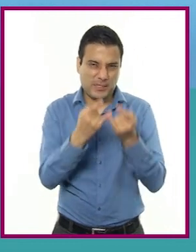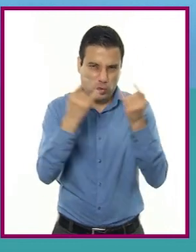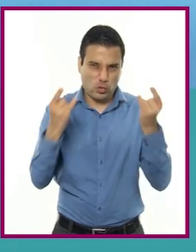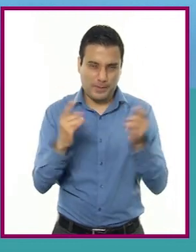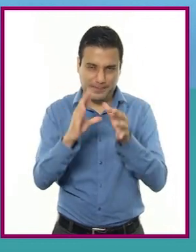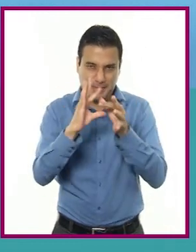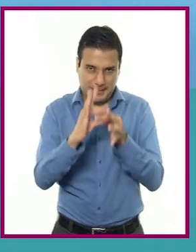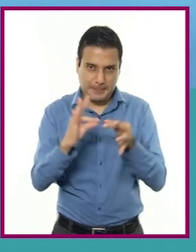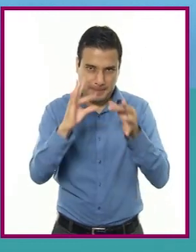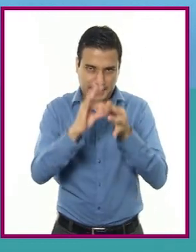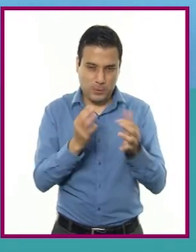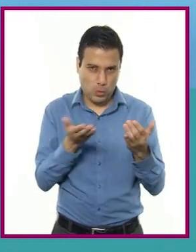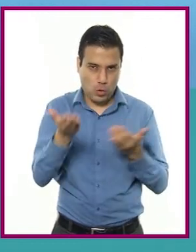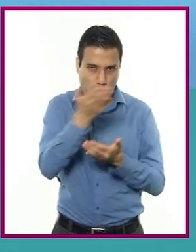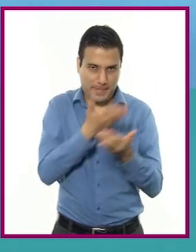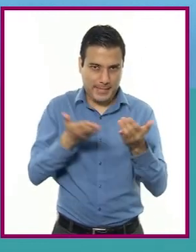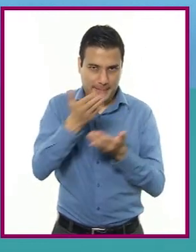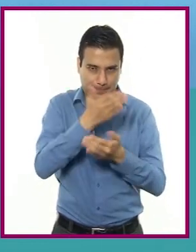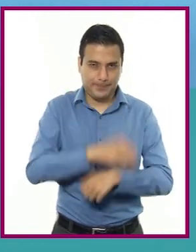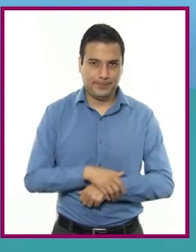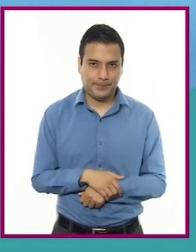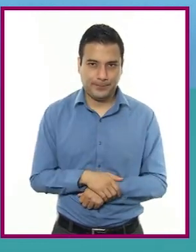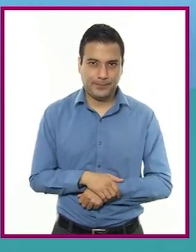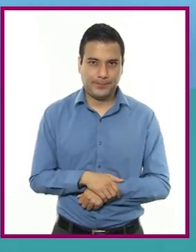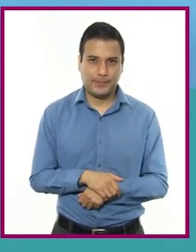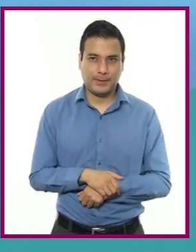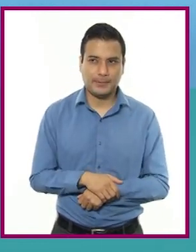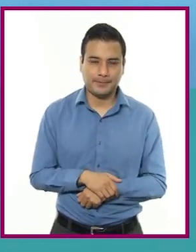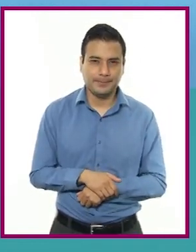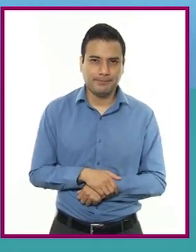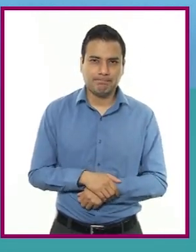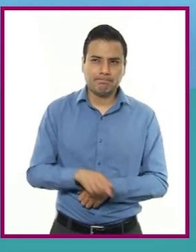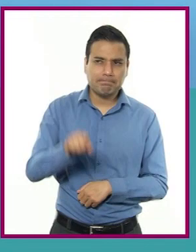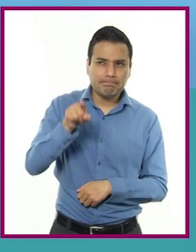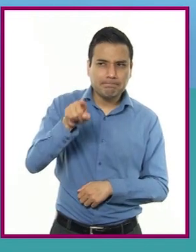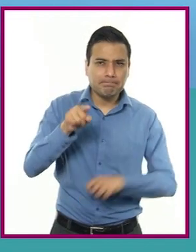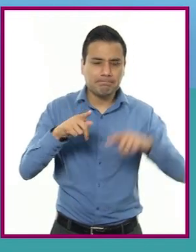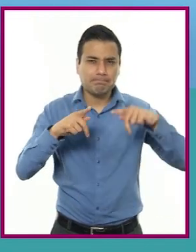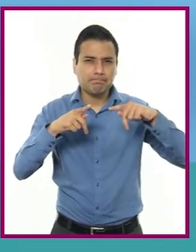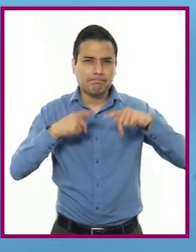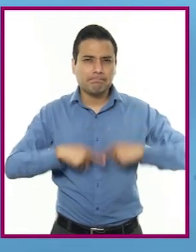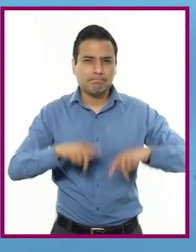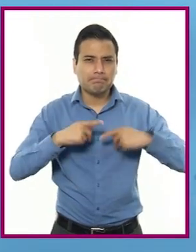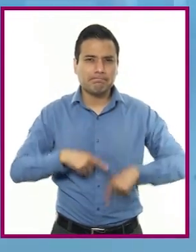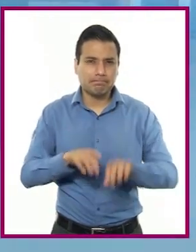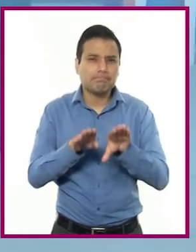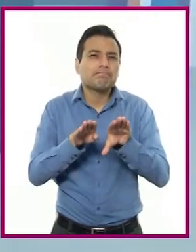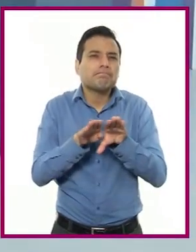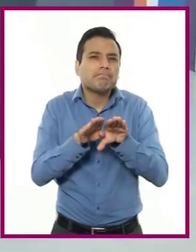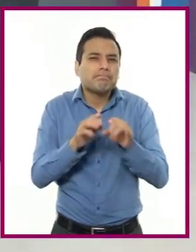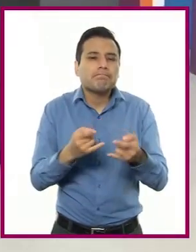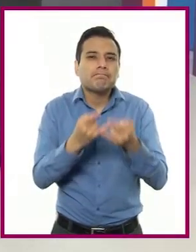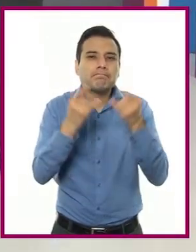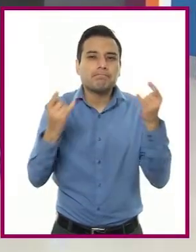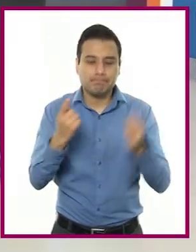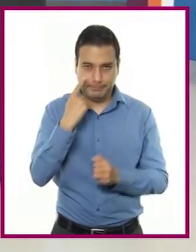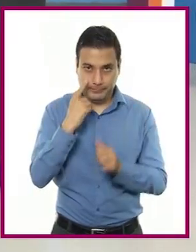les compartiremos un resumen de su gesta, extraída del portal de CONAPRED.